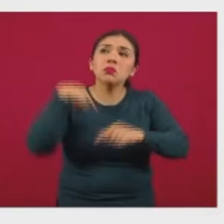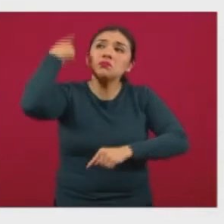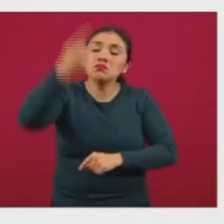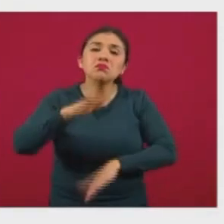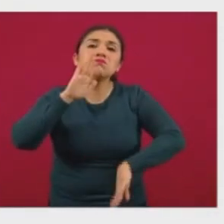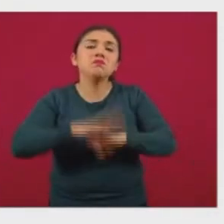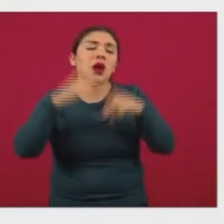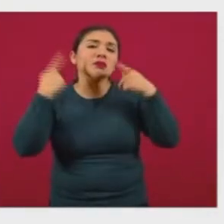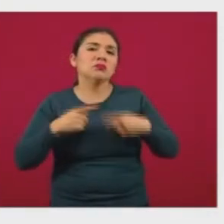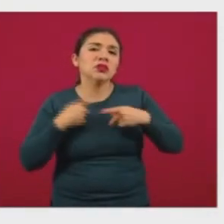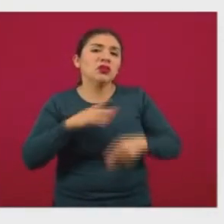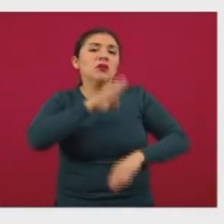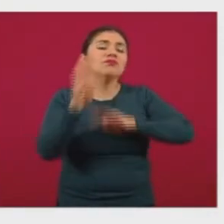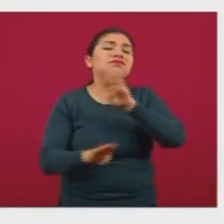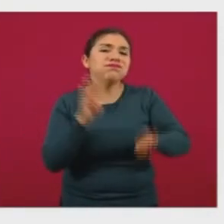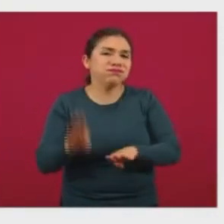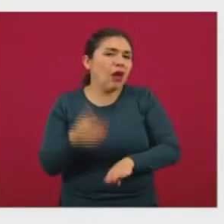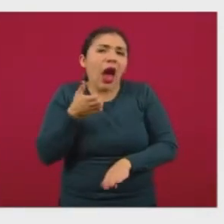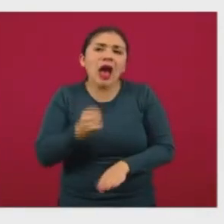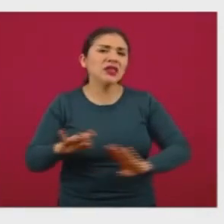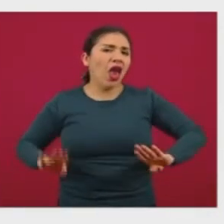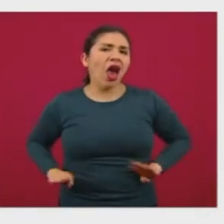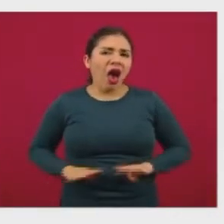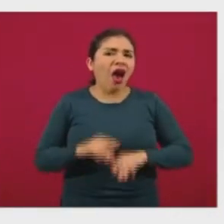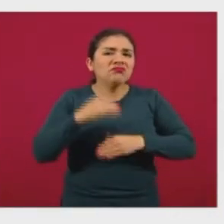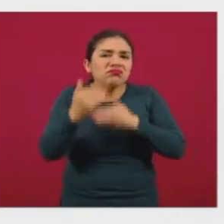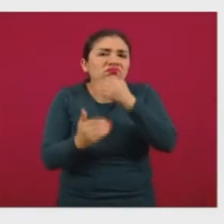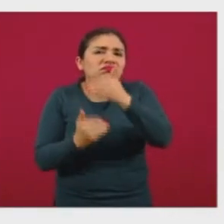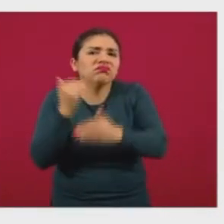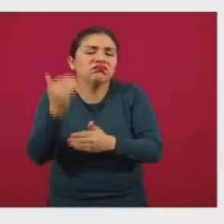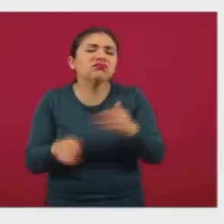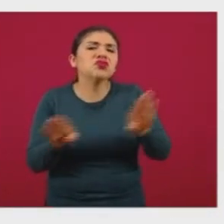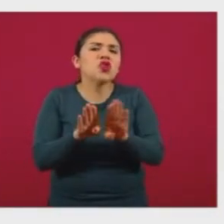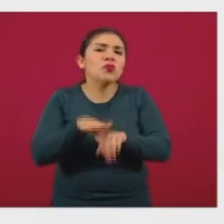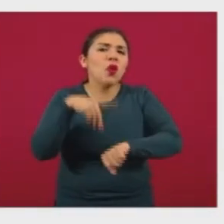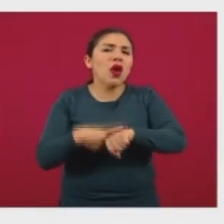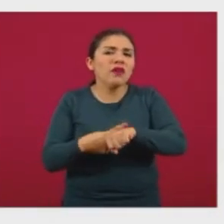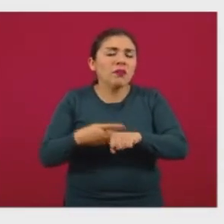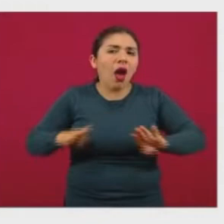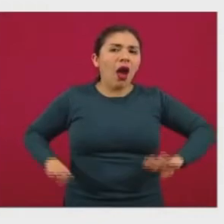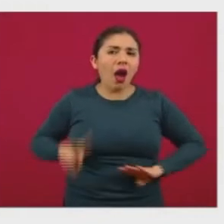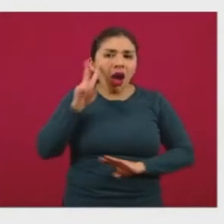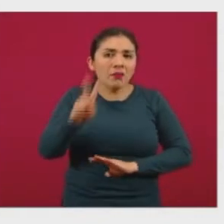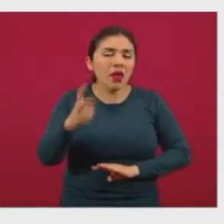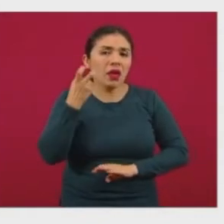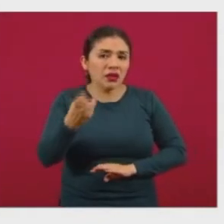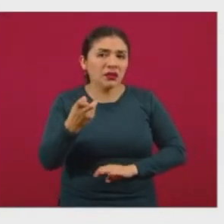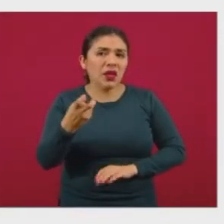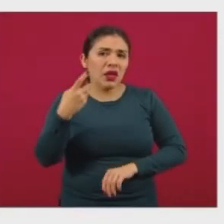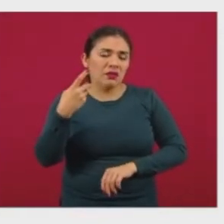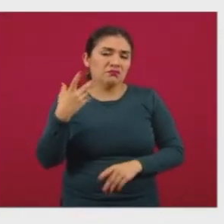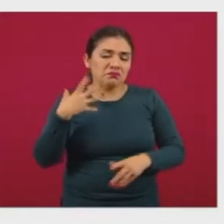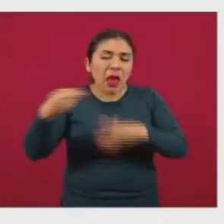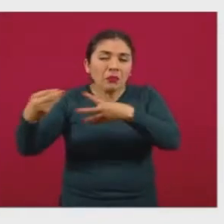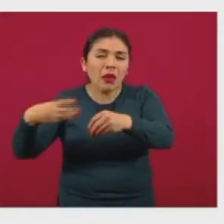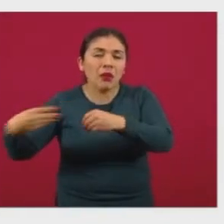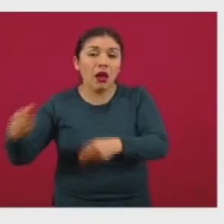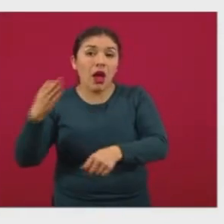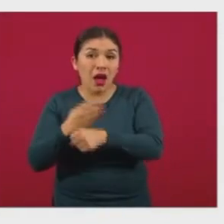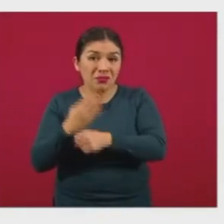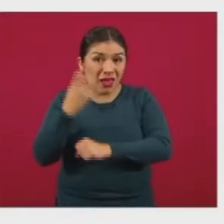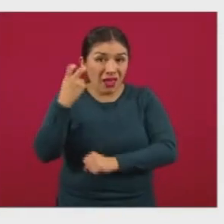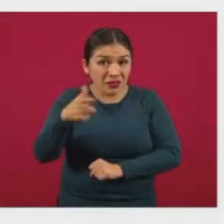un incremento en las defunciones. Es un poco la historia natural de la epidemia, de la pandemia, y lógicamente esto